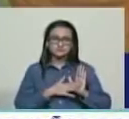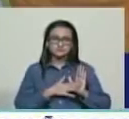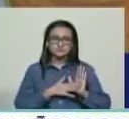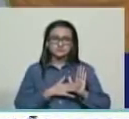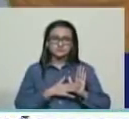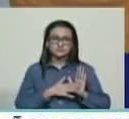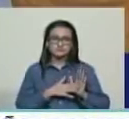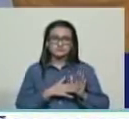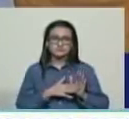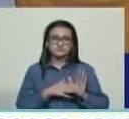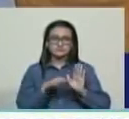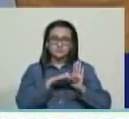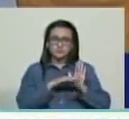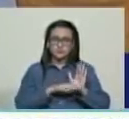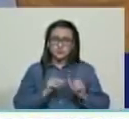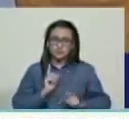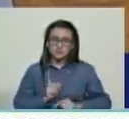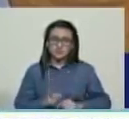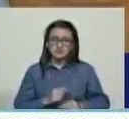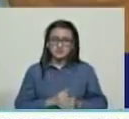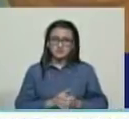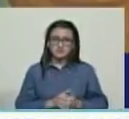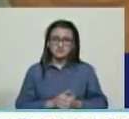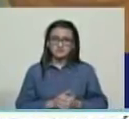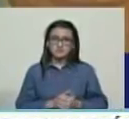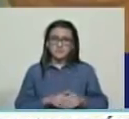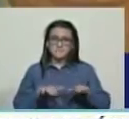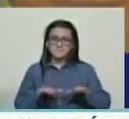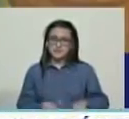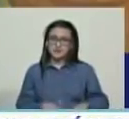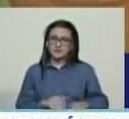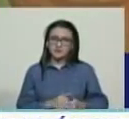las medidas que tuvieran que tomar para parar